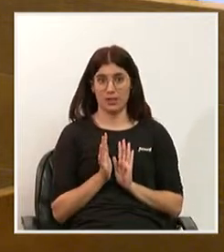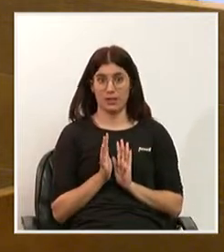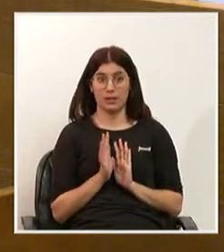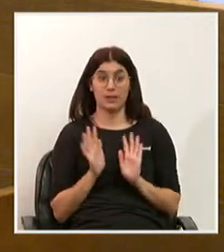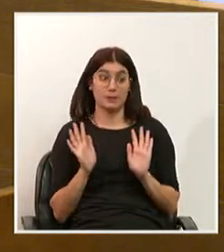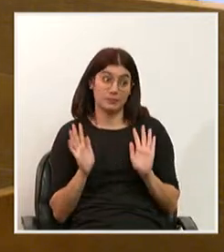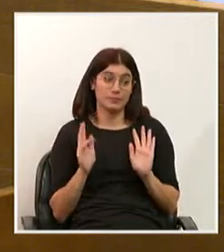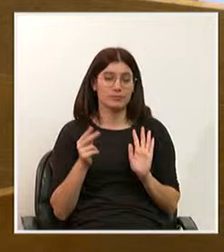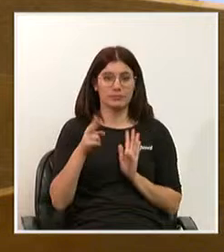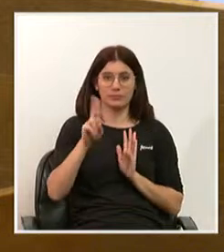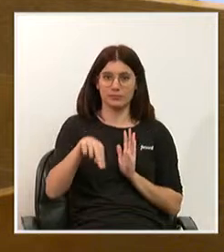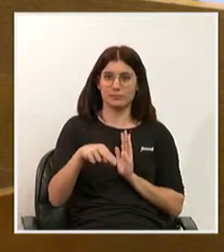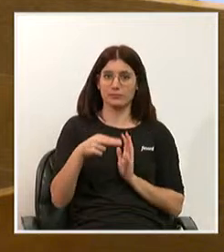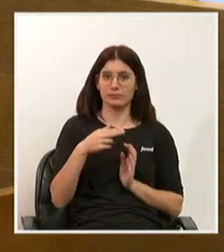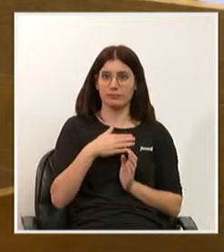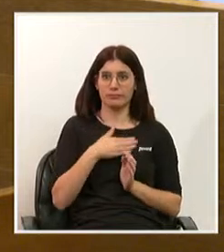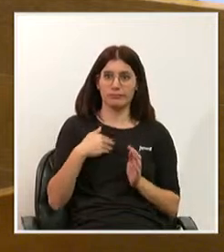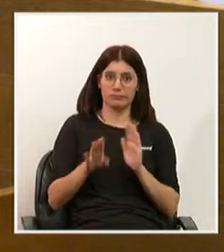tamb